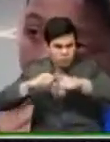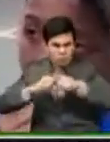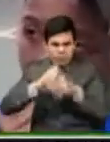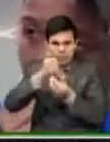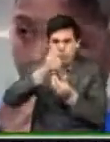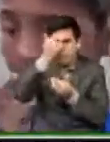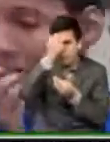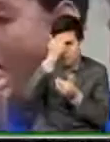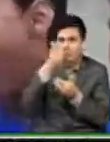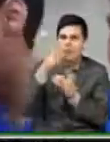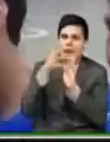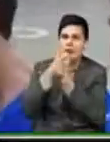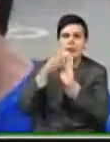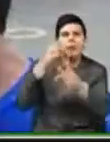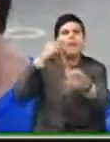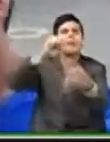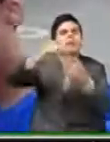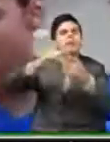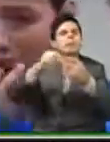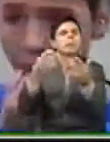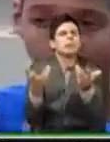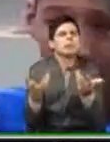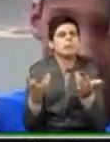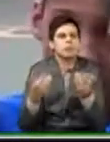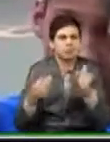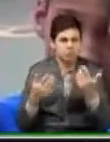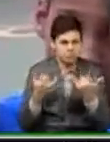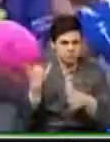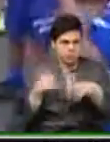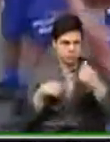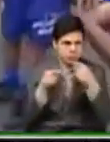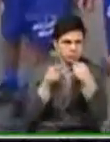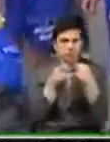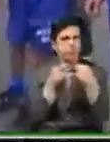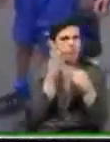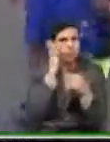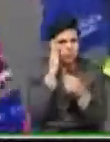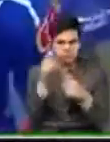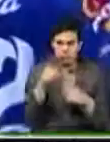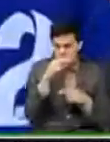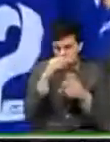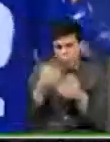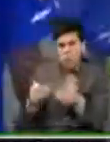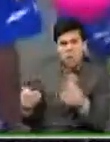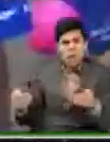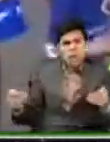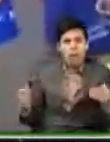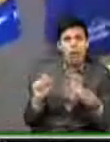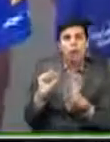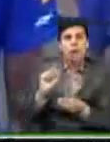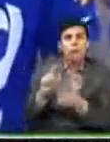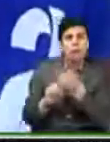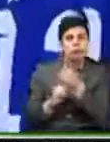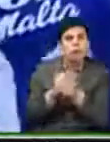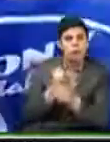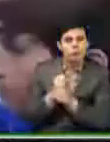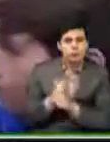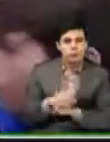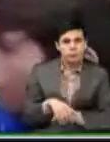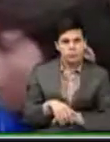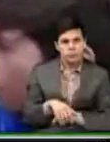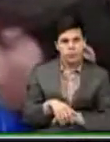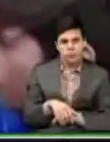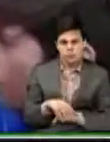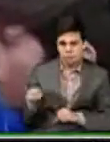técnico habló sobre los objetivos que se han trazado para esta competencia, pues son los más jóvenes, con apenas 11 años de edad.